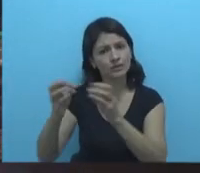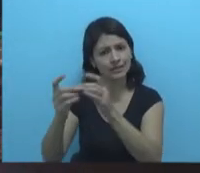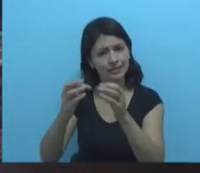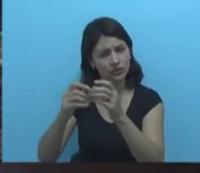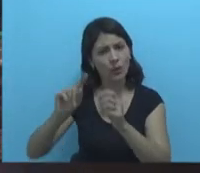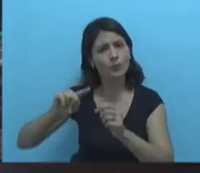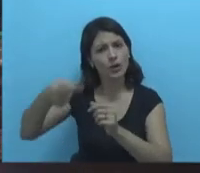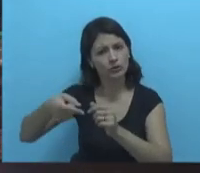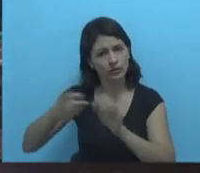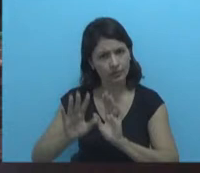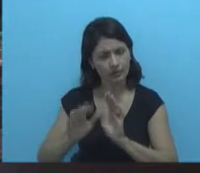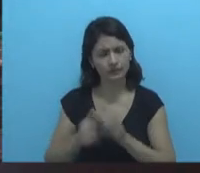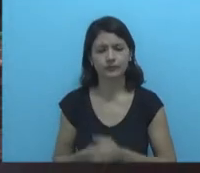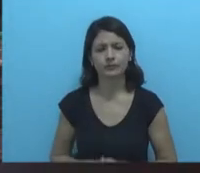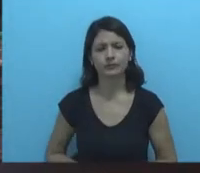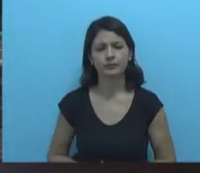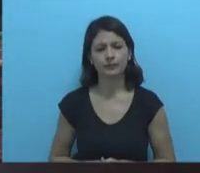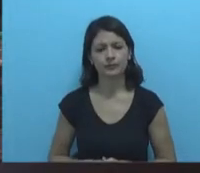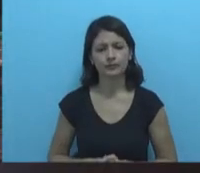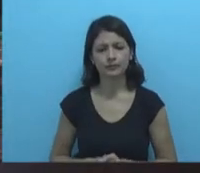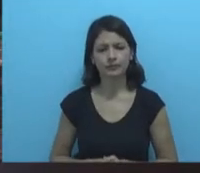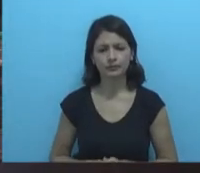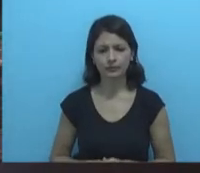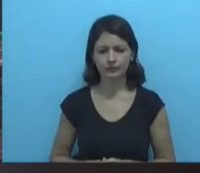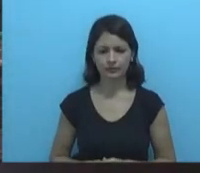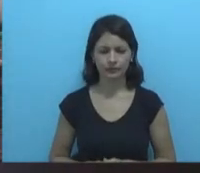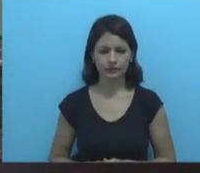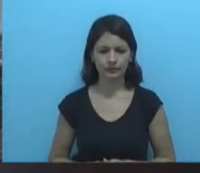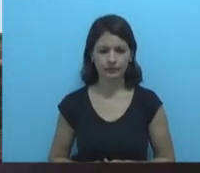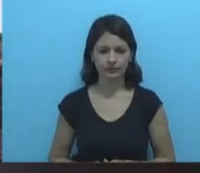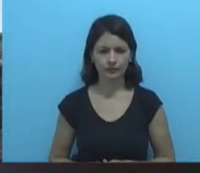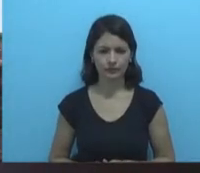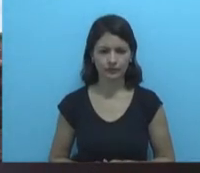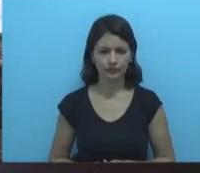sesión y ser tratado en comisión. Presidente.